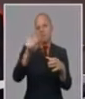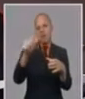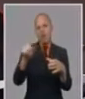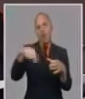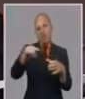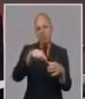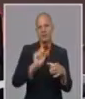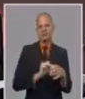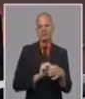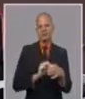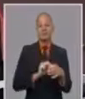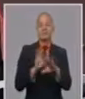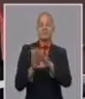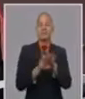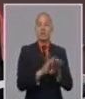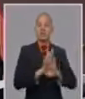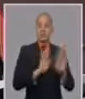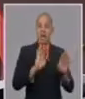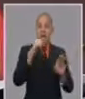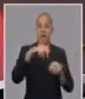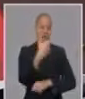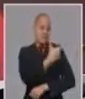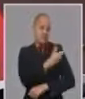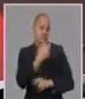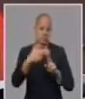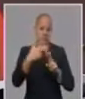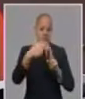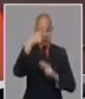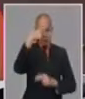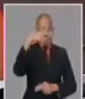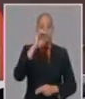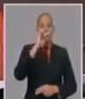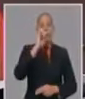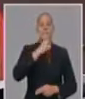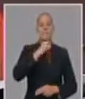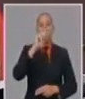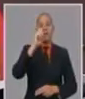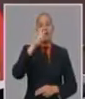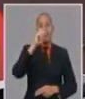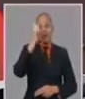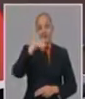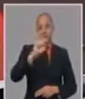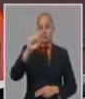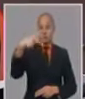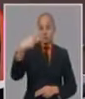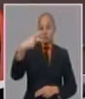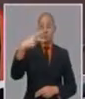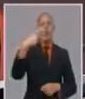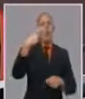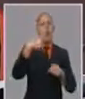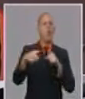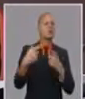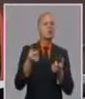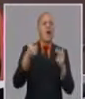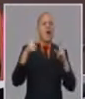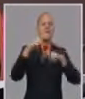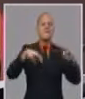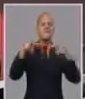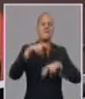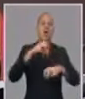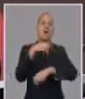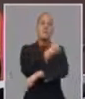también Soberana 02 pues está siendo objeto de una fase de investigación también en la República de Irán,